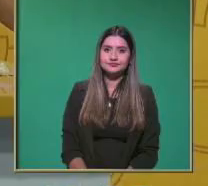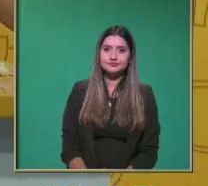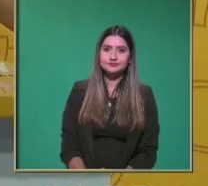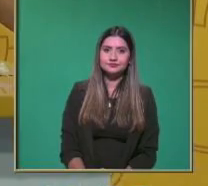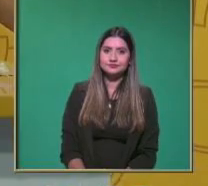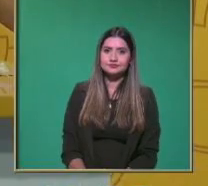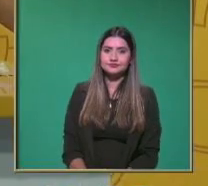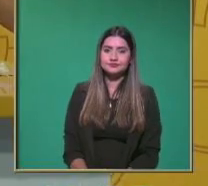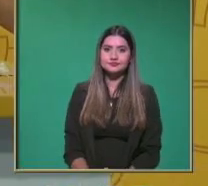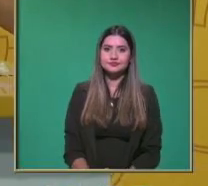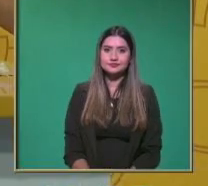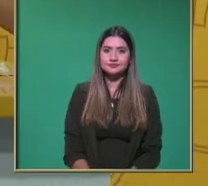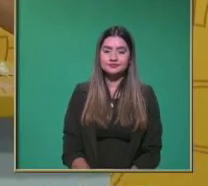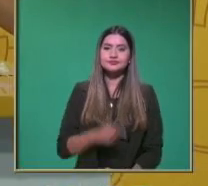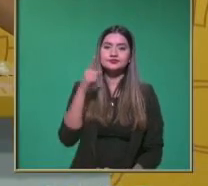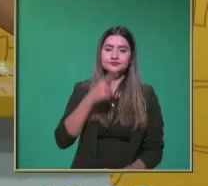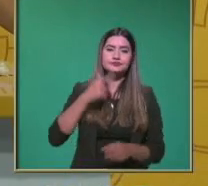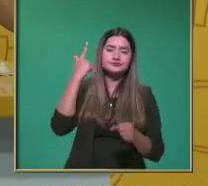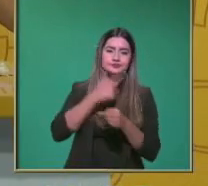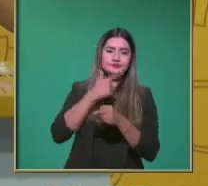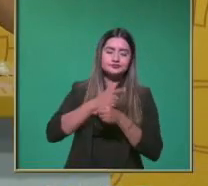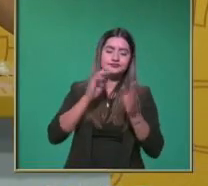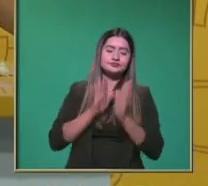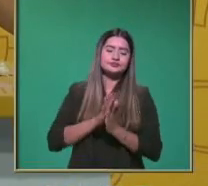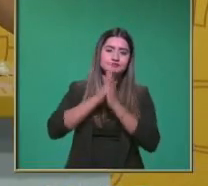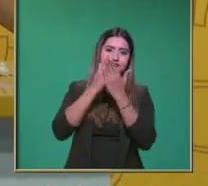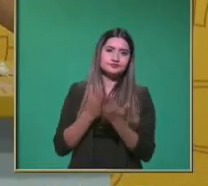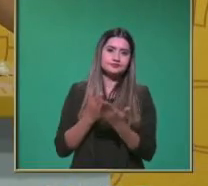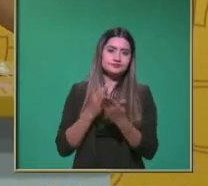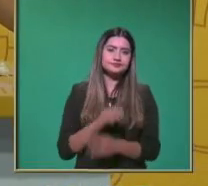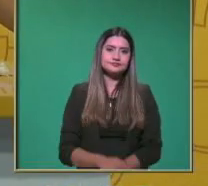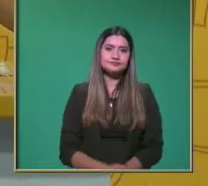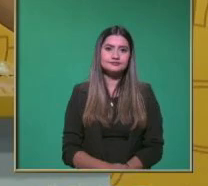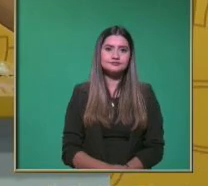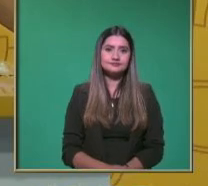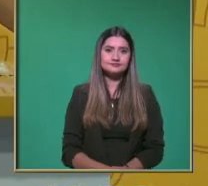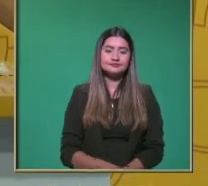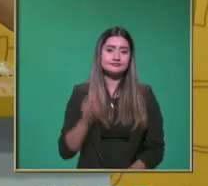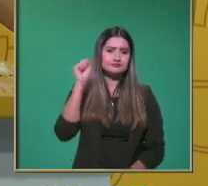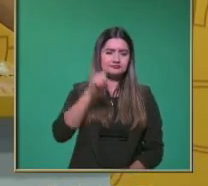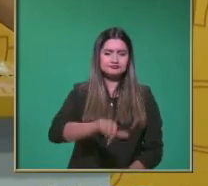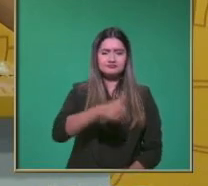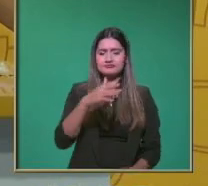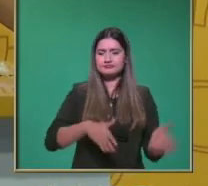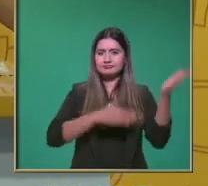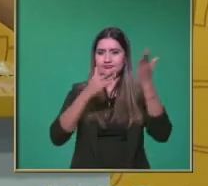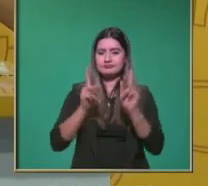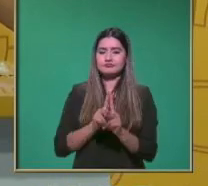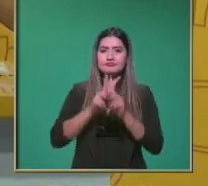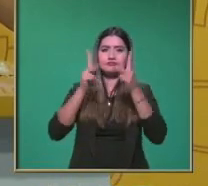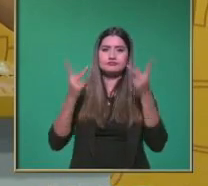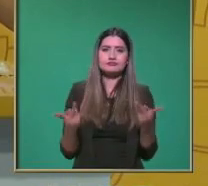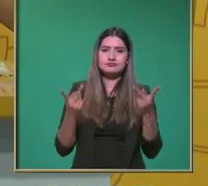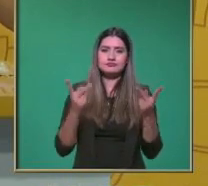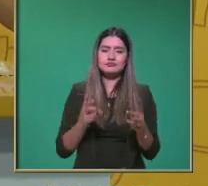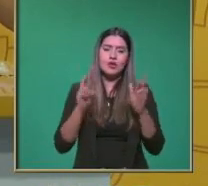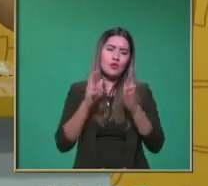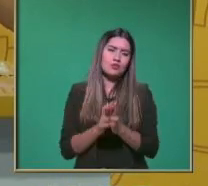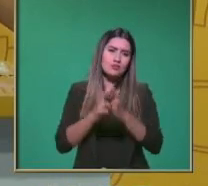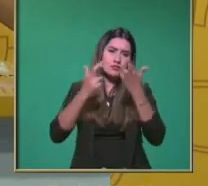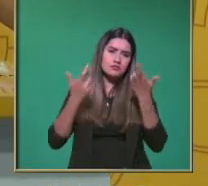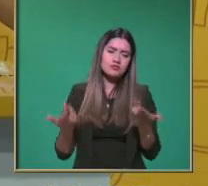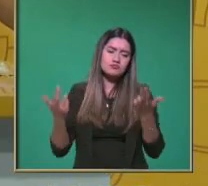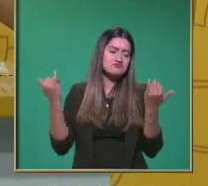los reportajes pues los encontramos en los libros, pero también los podemos encontrar en los periódicos, niños, pues, en las revistas,